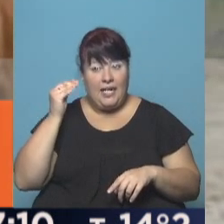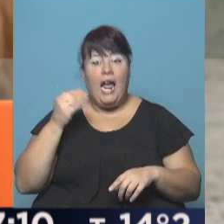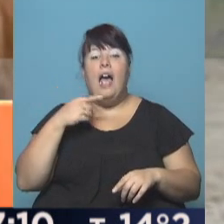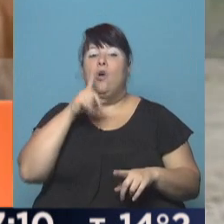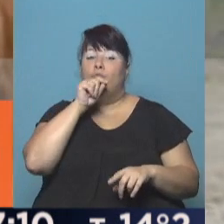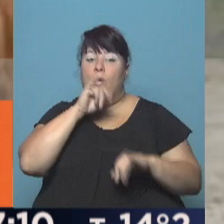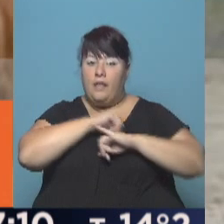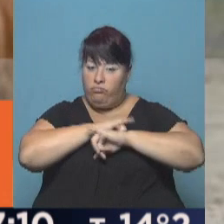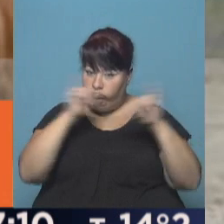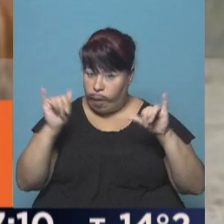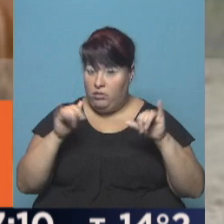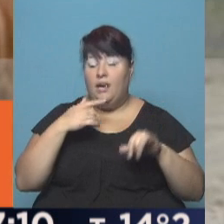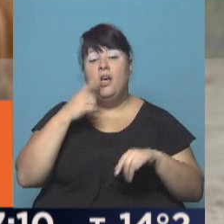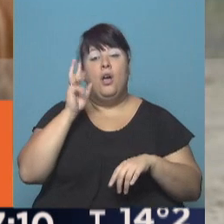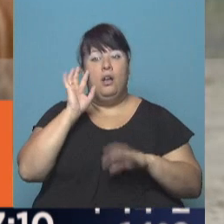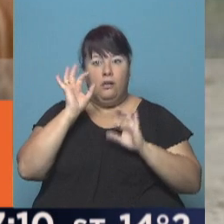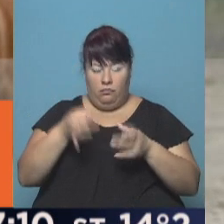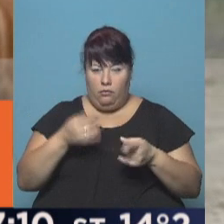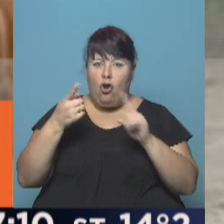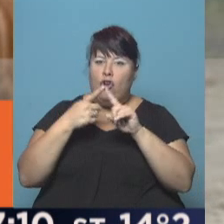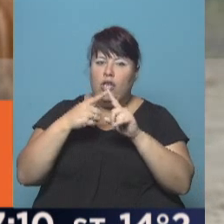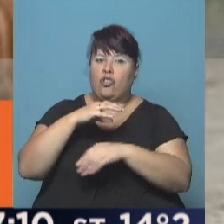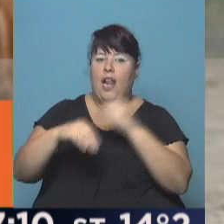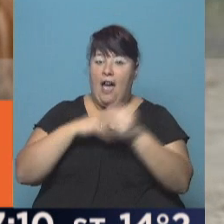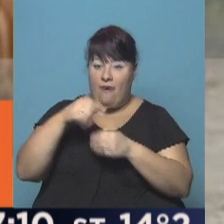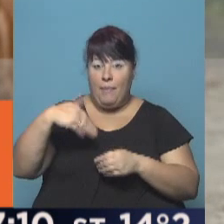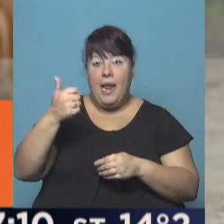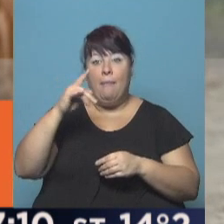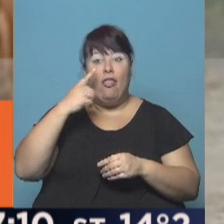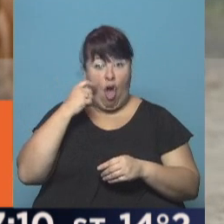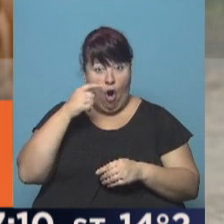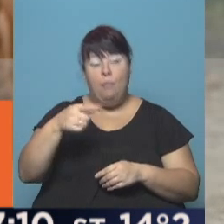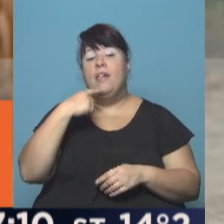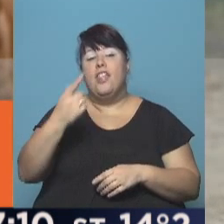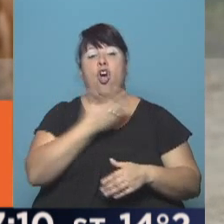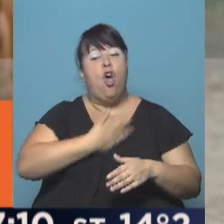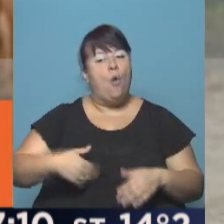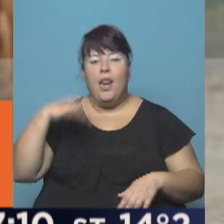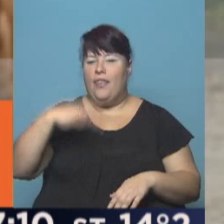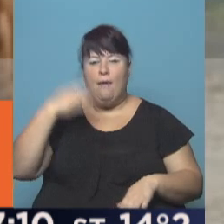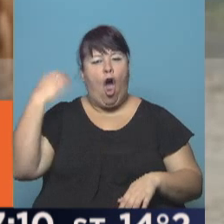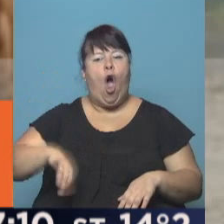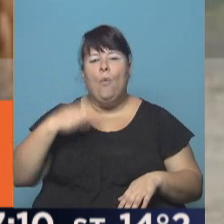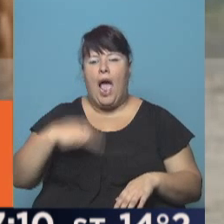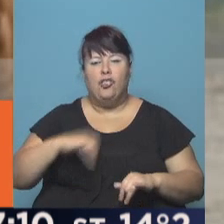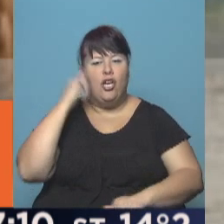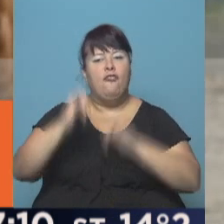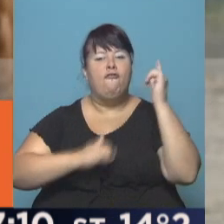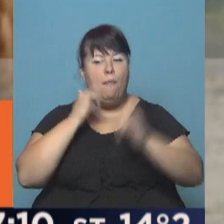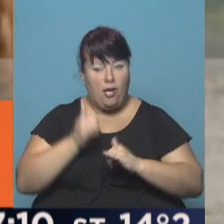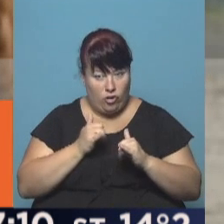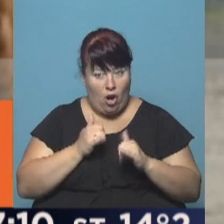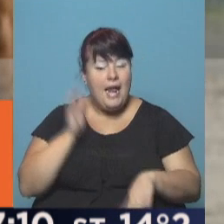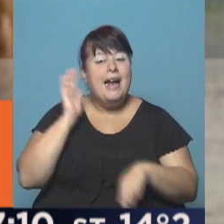expresó en su cuenta de Twitter tras haberse puesto en contacto con la familia Maldonado y dijo que las autoridades tienen la obligación de informar y